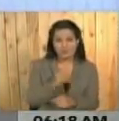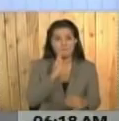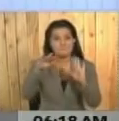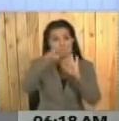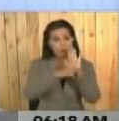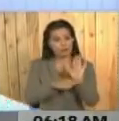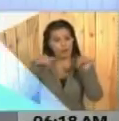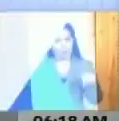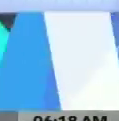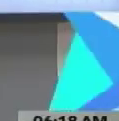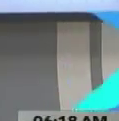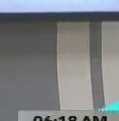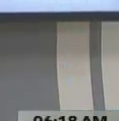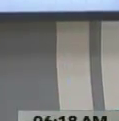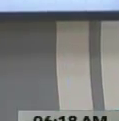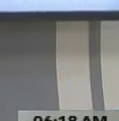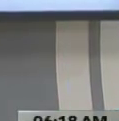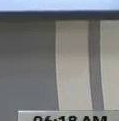hoy